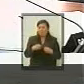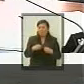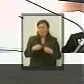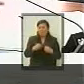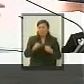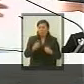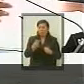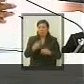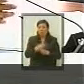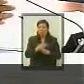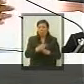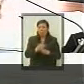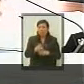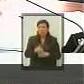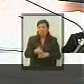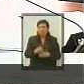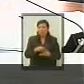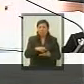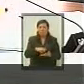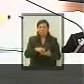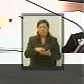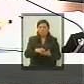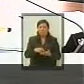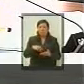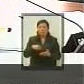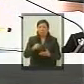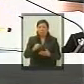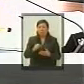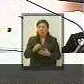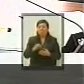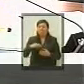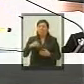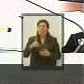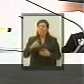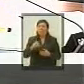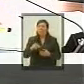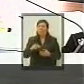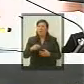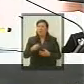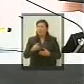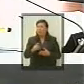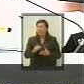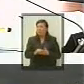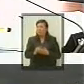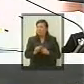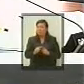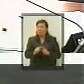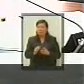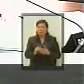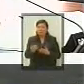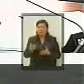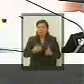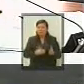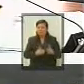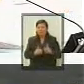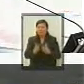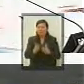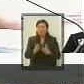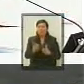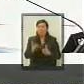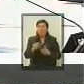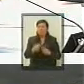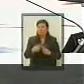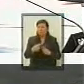Existen dos formas de llegar a a la ciudad de Puerto Maldonado vía terrestre que hay recorre varios